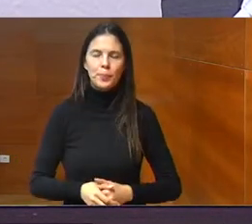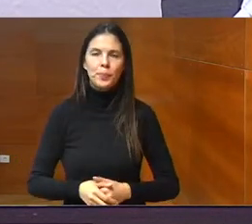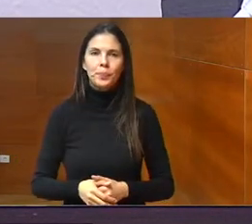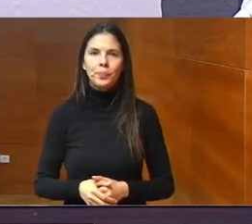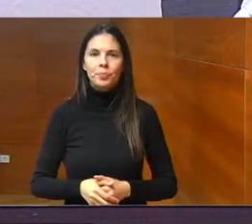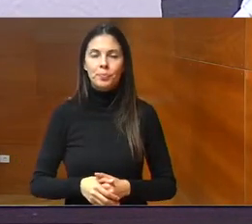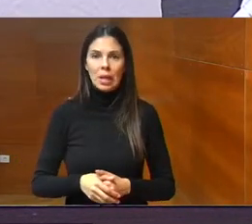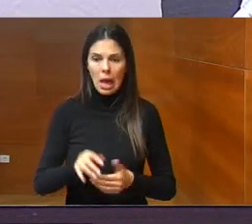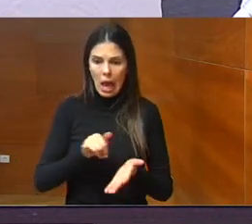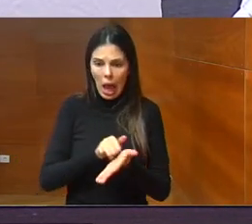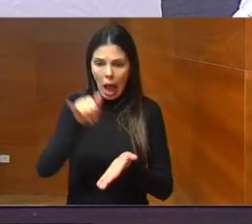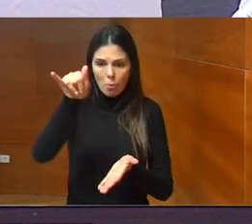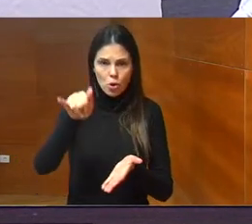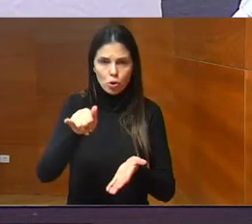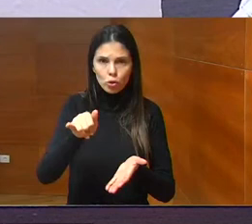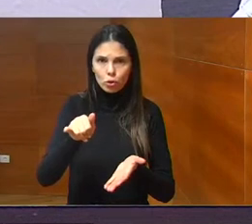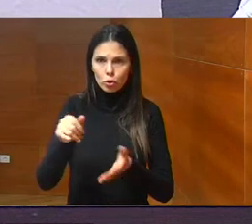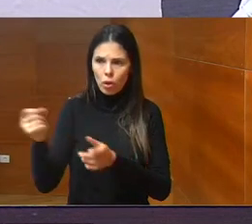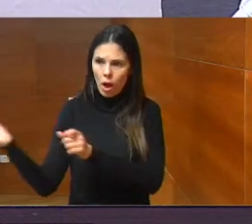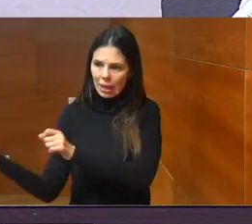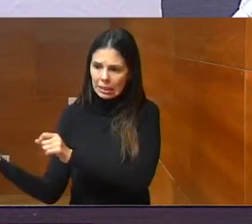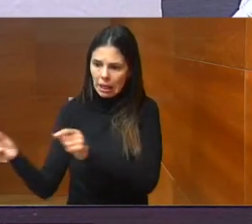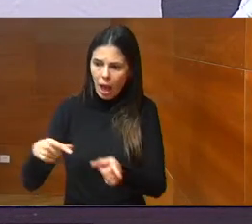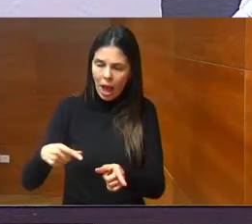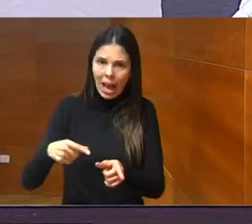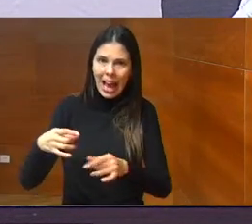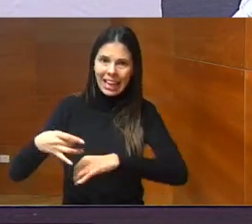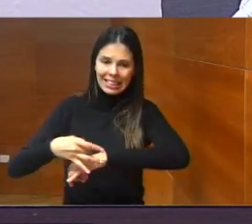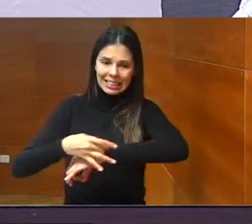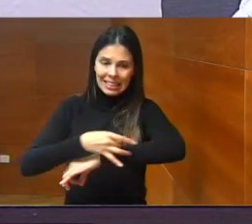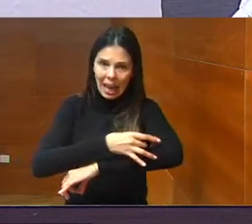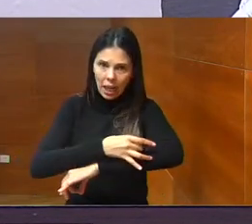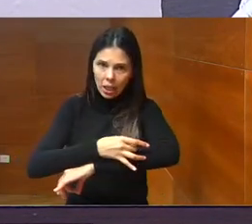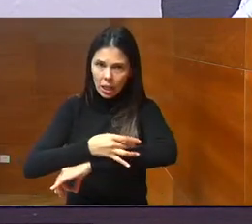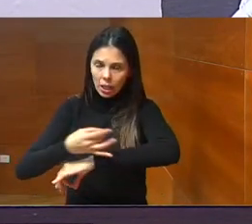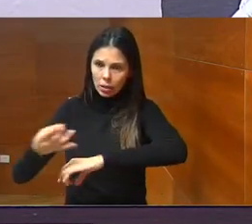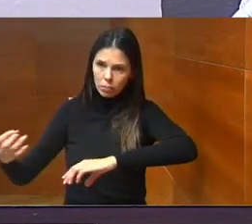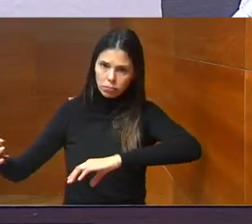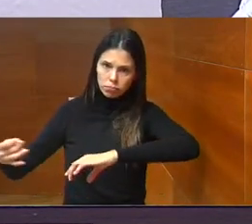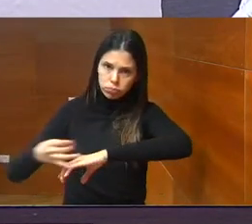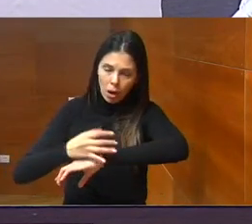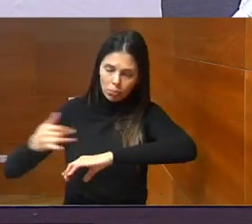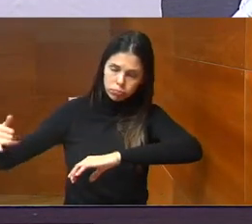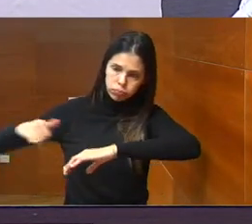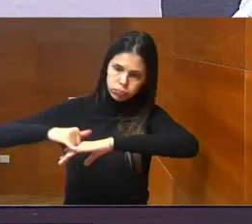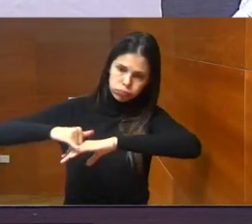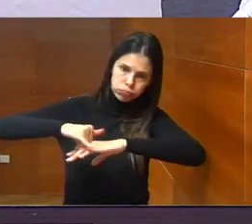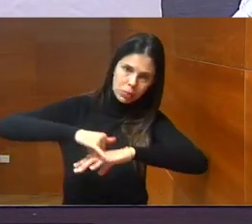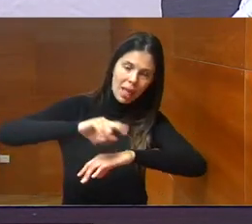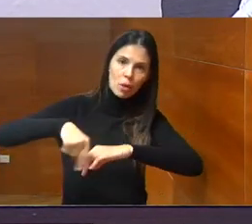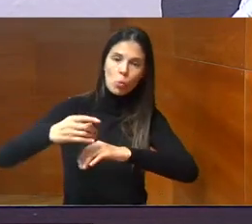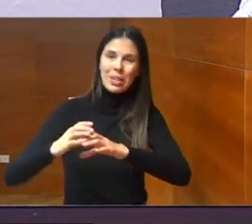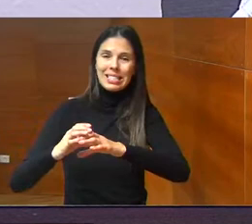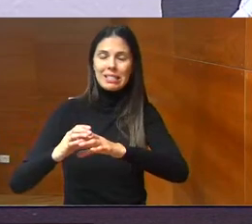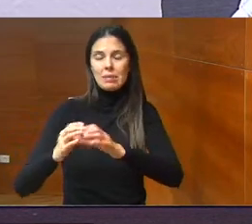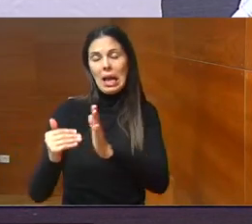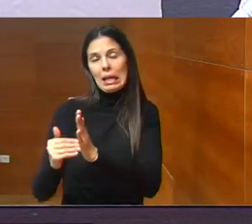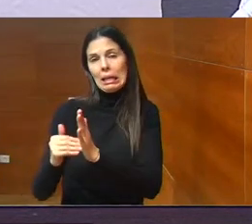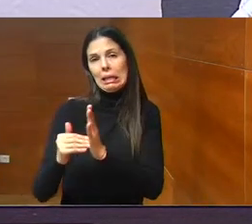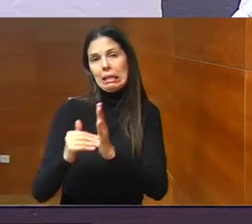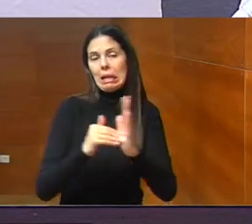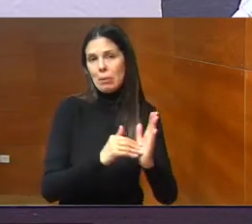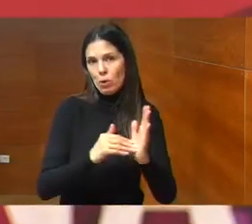os aviones se transportaban en tren edespoys habían en ciertos sitios unos camiones especiales